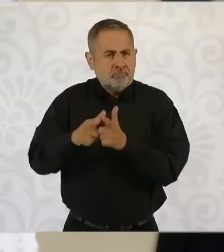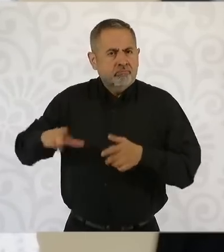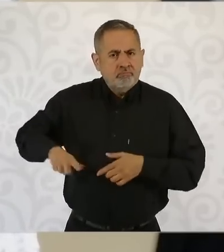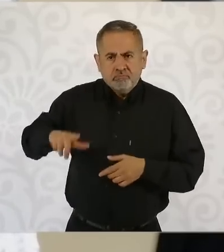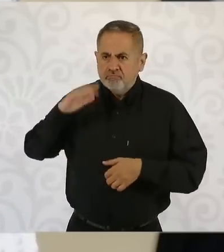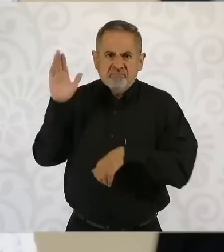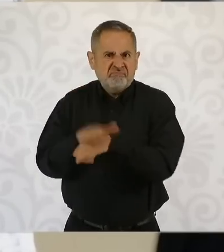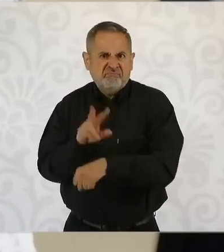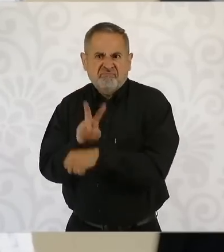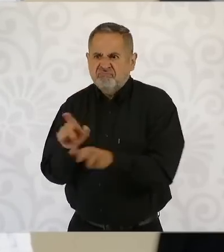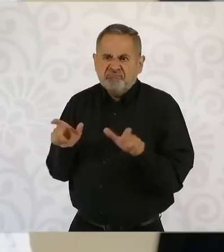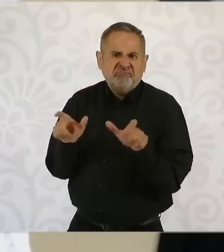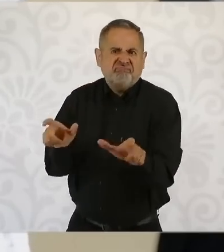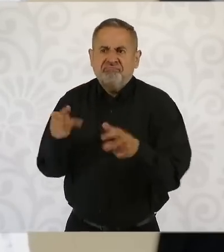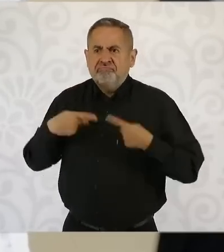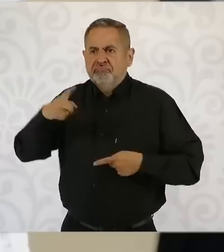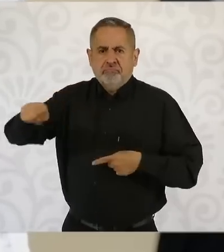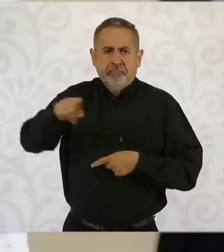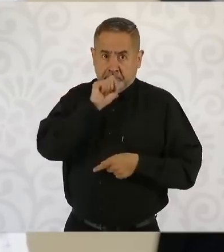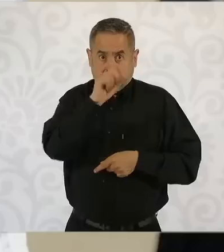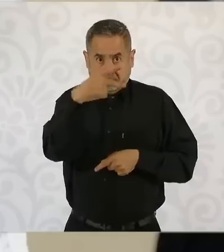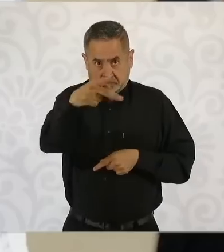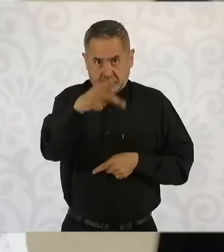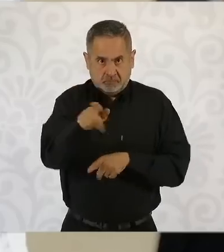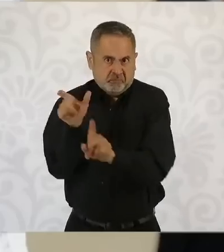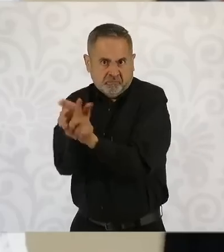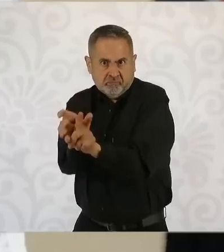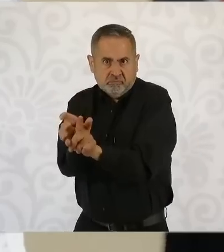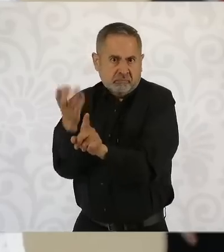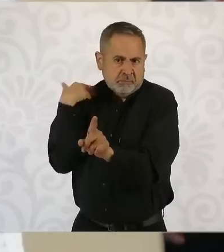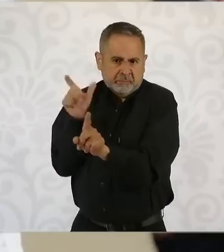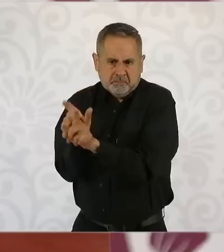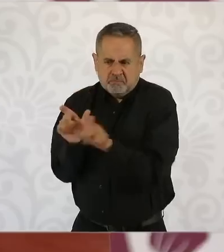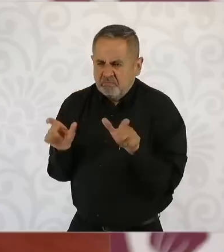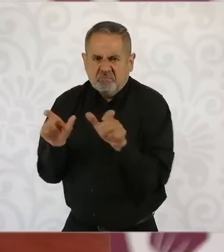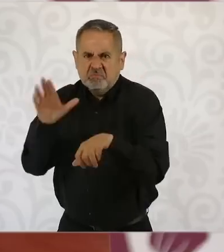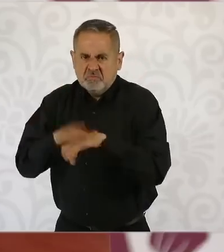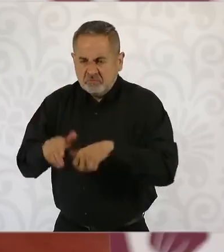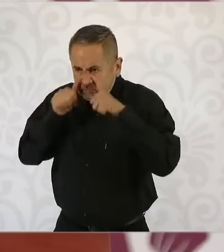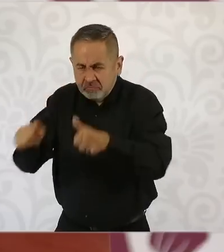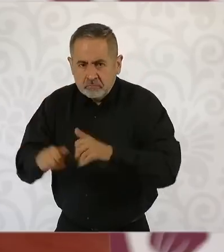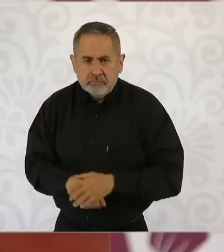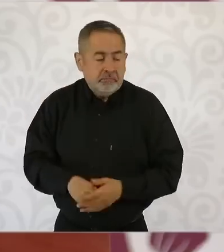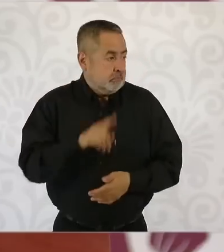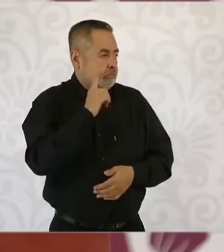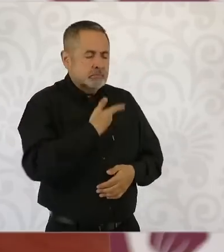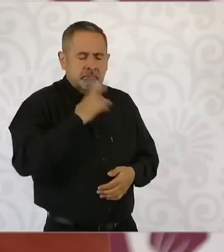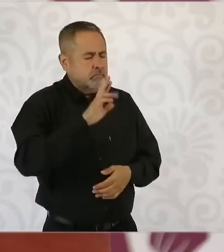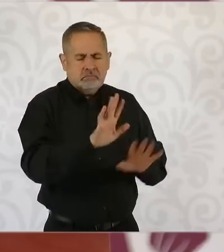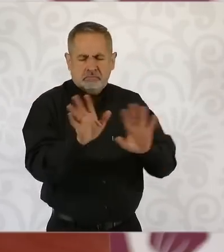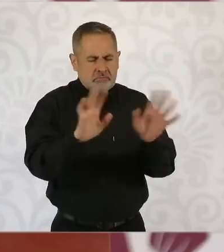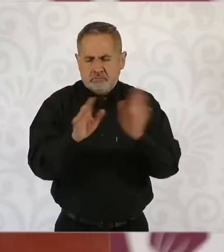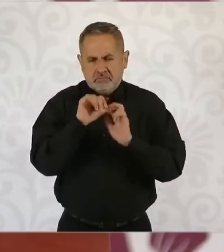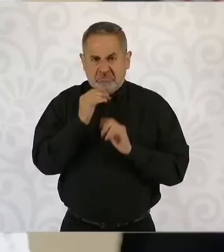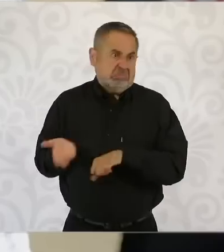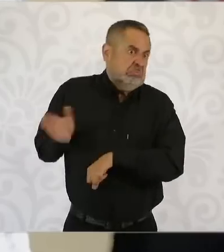la seguridad para los funcionarios, incluso para usted en actos públicos. No tenemos pensado. Y anudando a